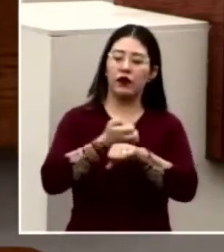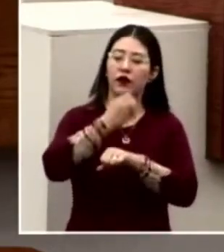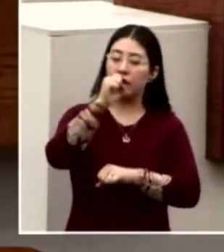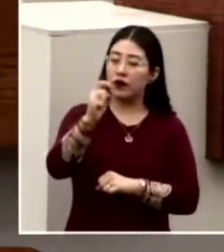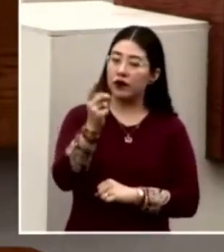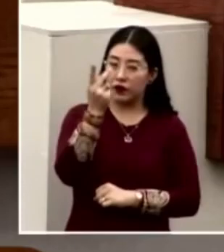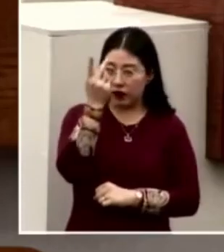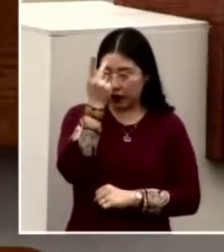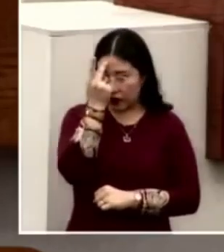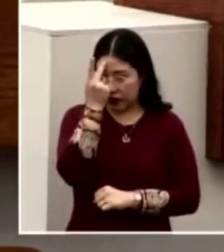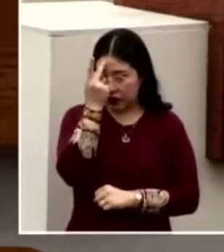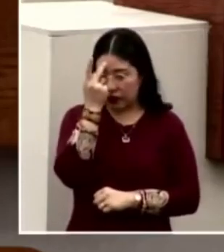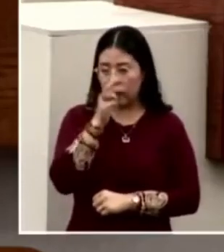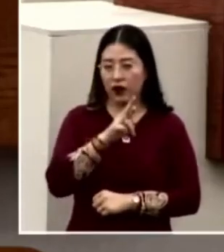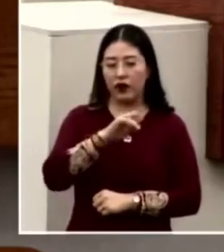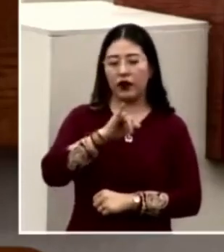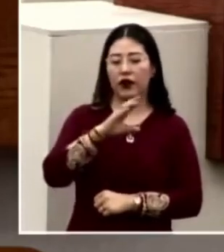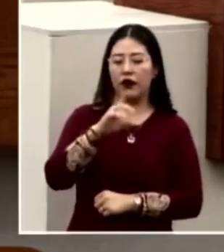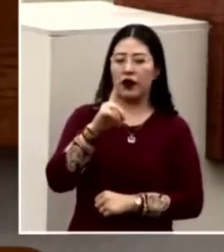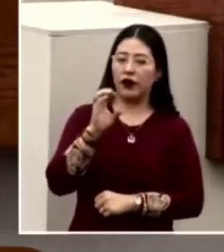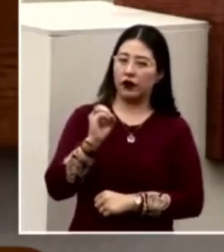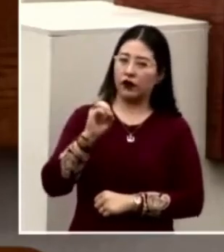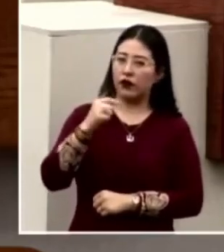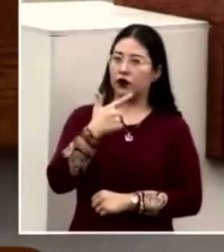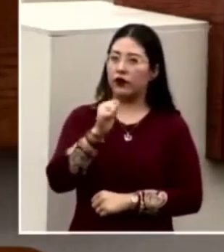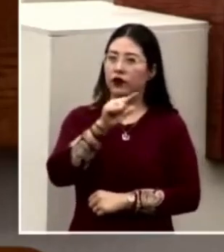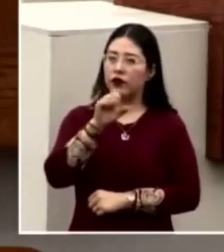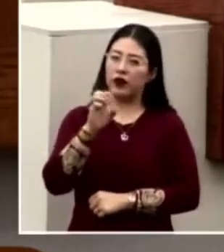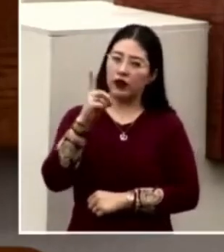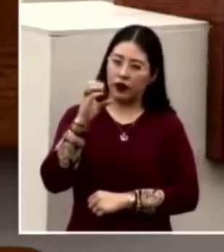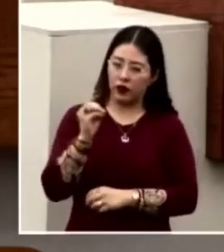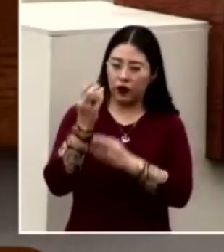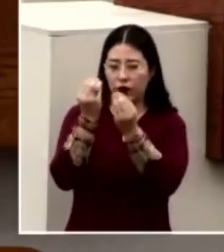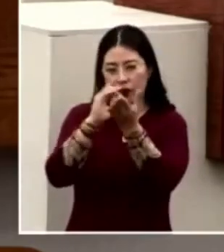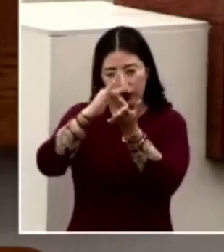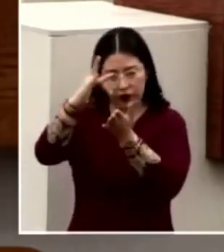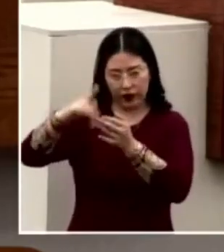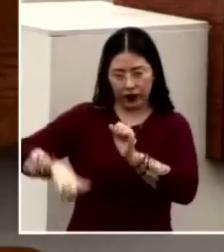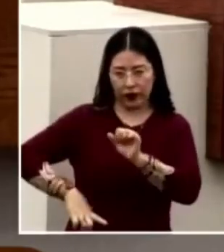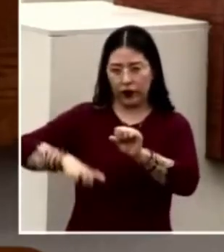Potosí, de Ricardo Gallardo. Muchas gracias, señor gobernador.